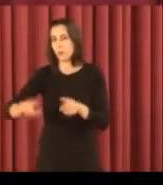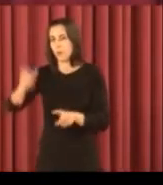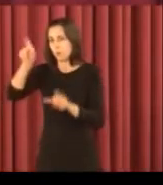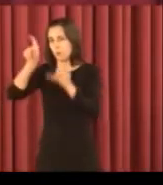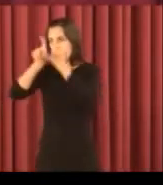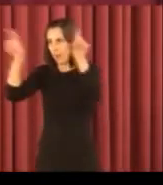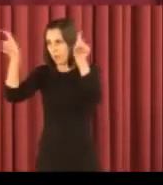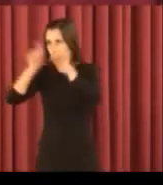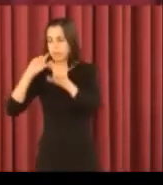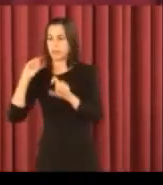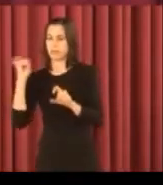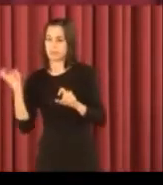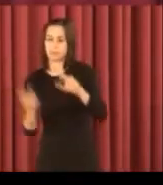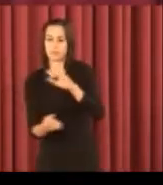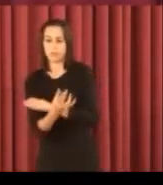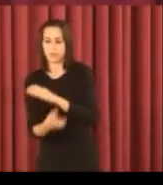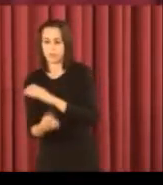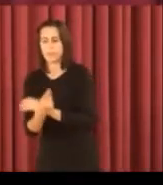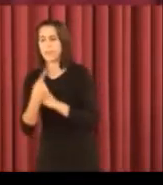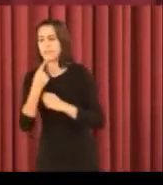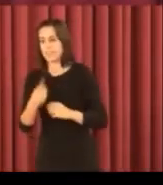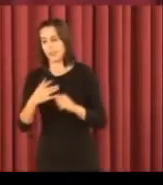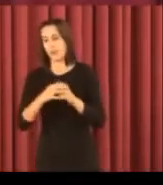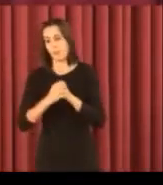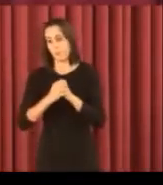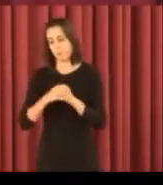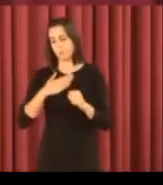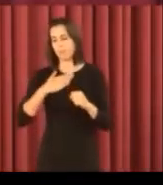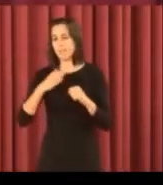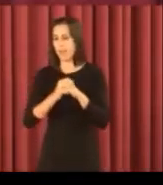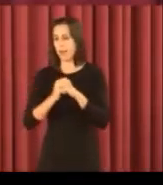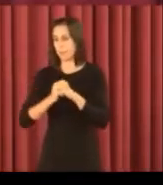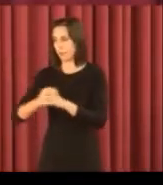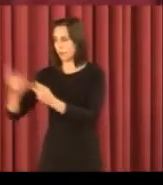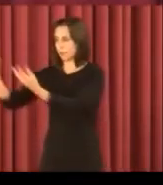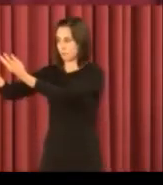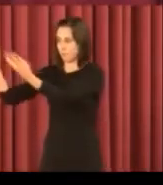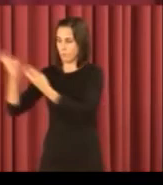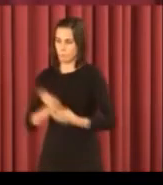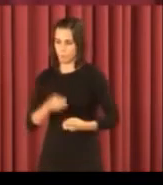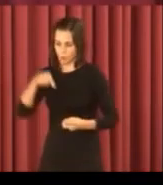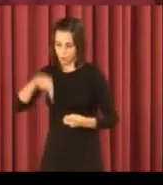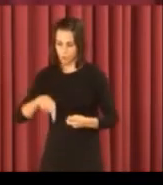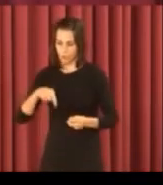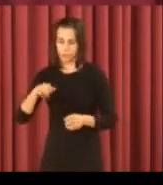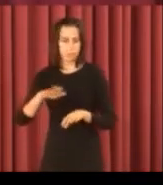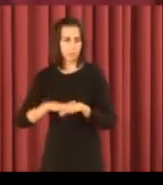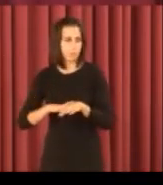Les anuncio que Álvaro y su familia han decidido volver a Logroño para continuar con su proyecto vital.